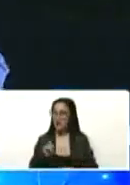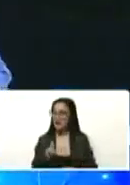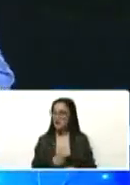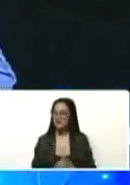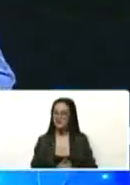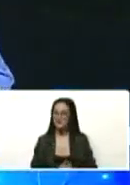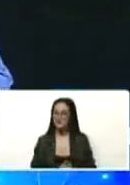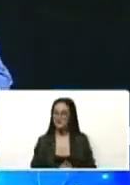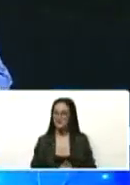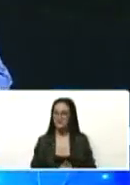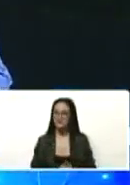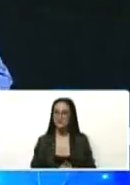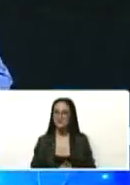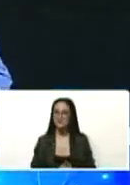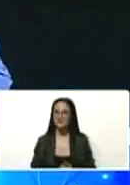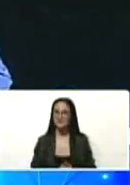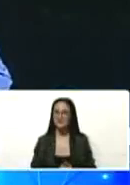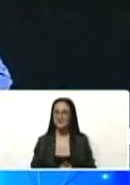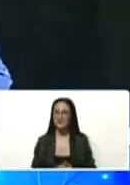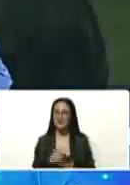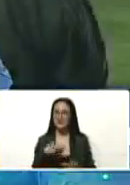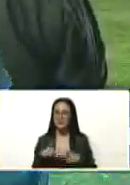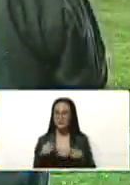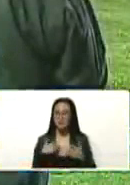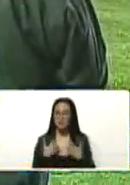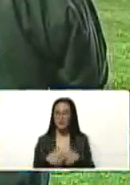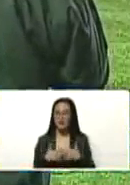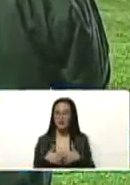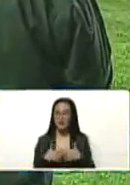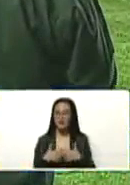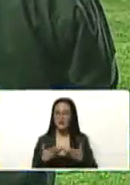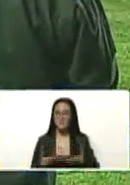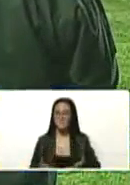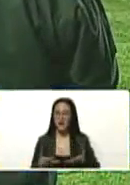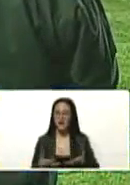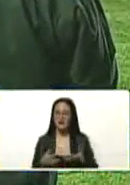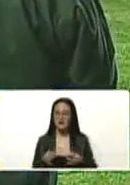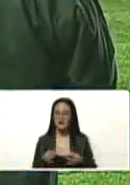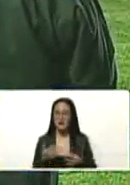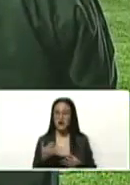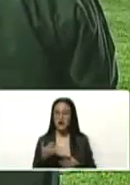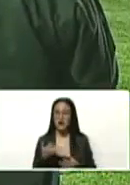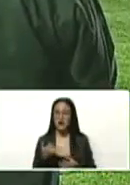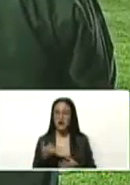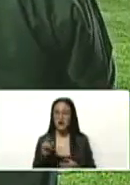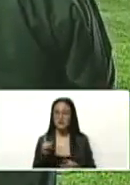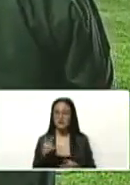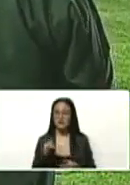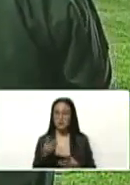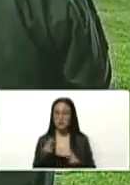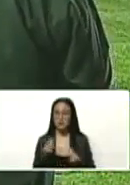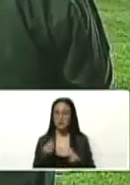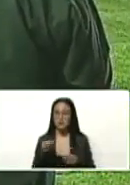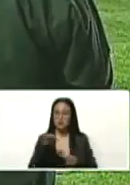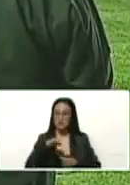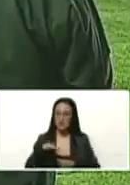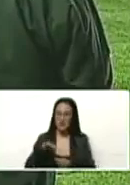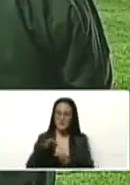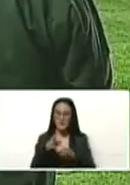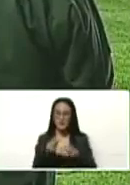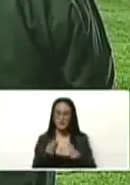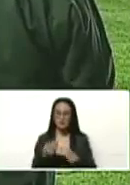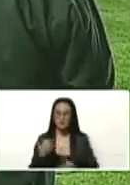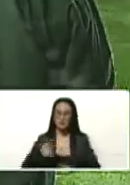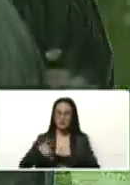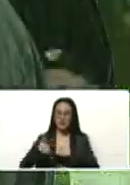Yo como productor y fabricante de maquinaria agrícola tengo muchos clientes que siembran muchas hectáreas en